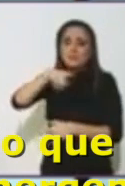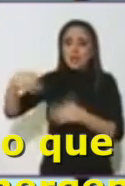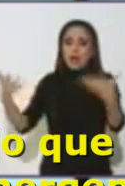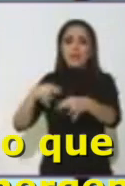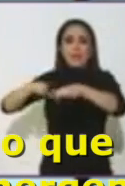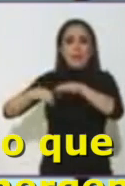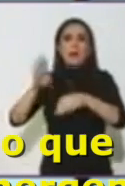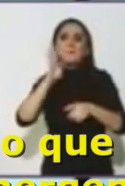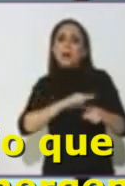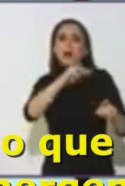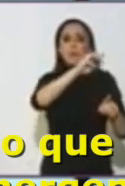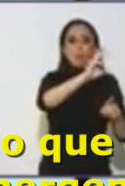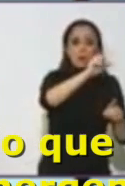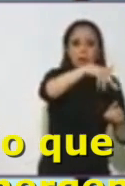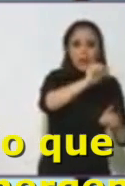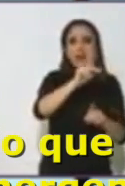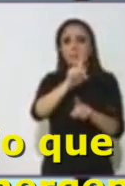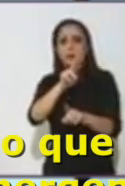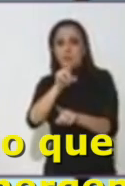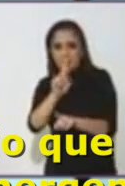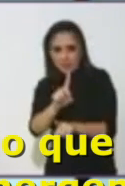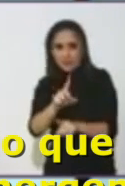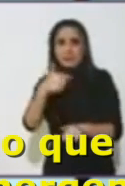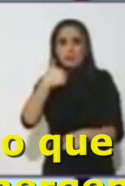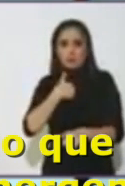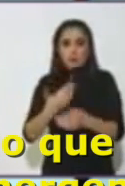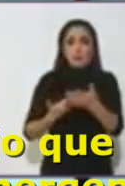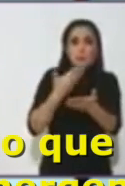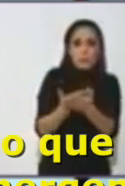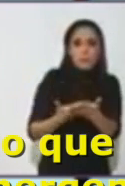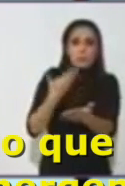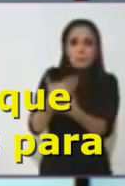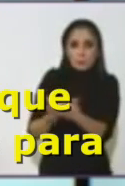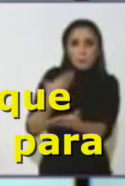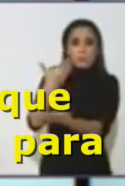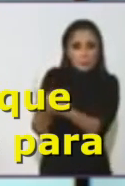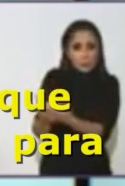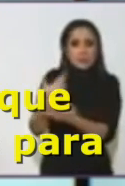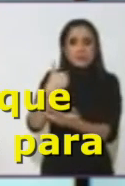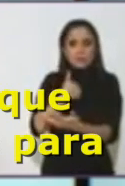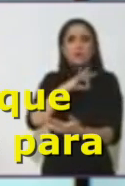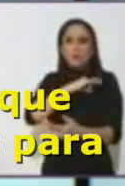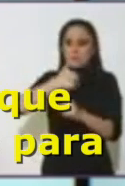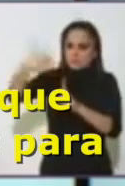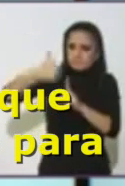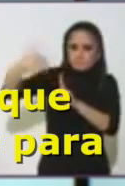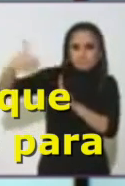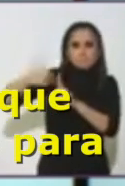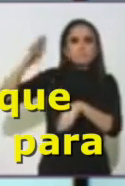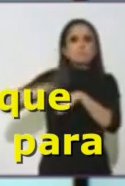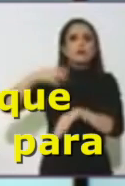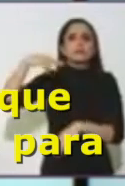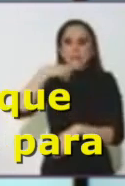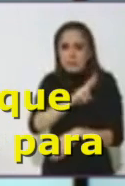tanto el candidato del pri mikel arriola dijo que de ganar las elecciones publicara un decreto de emergencia para combatir la inseguridad en